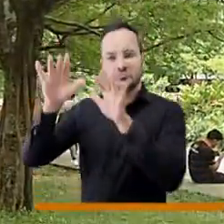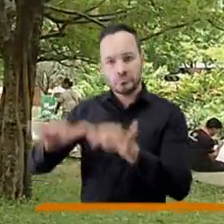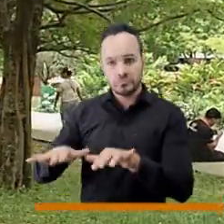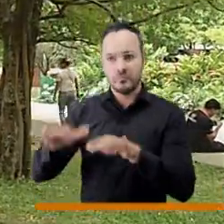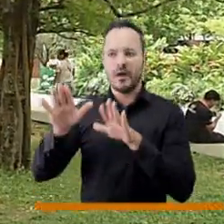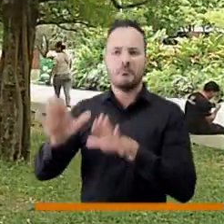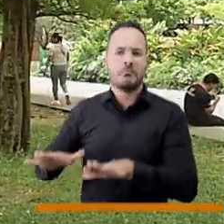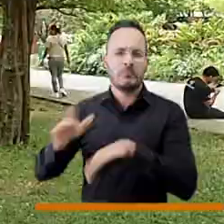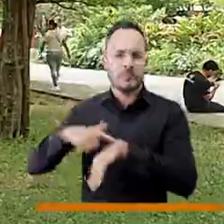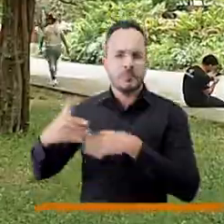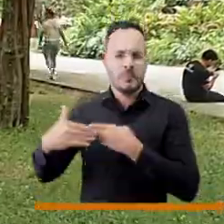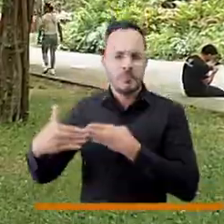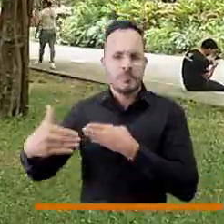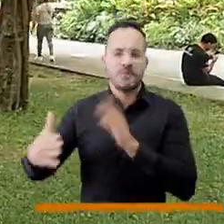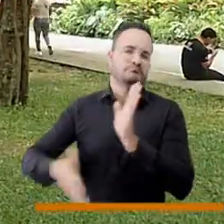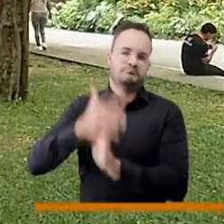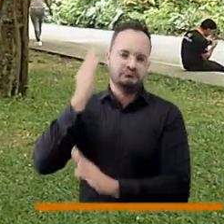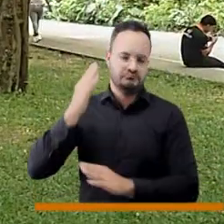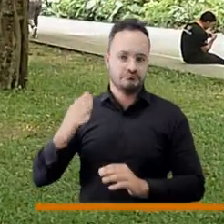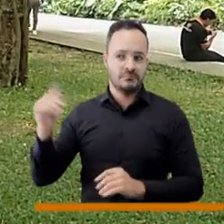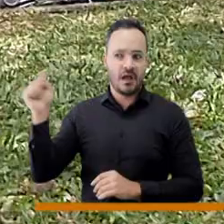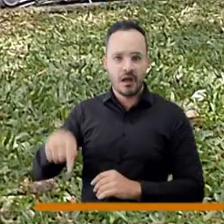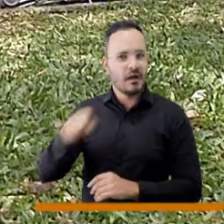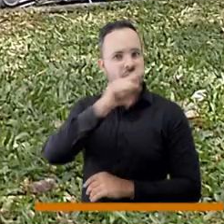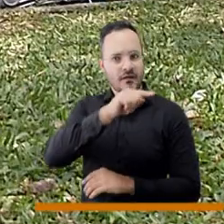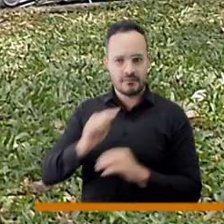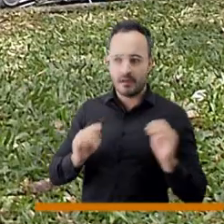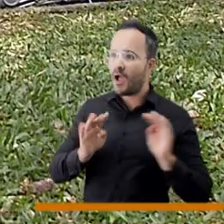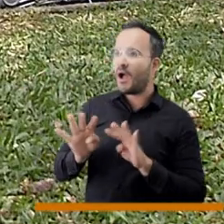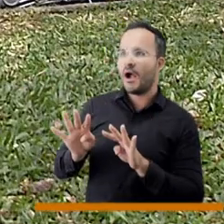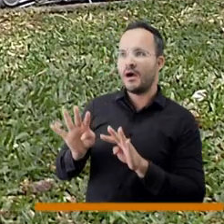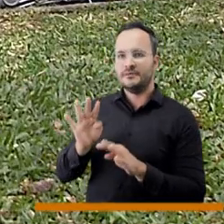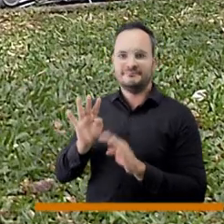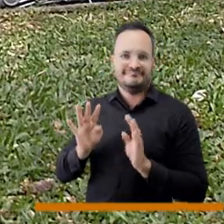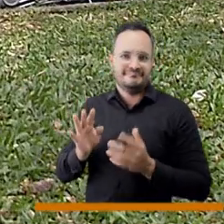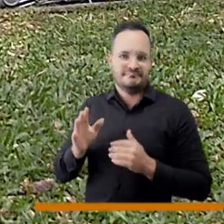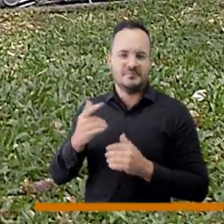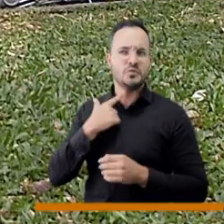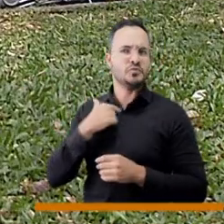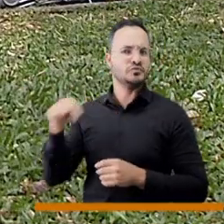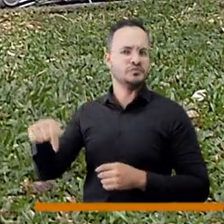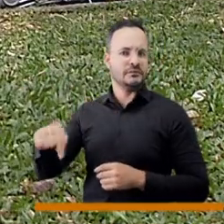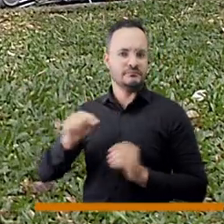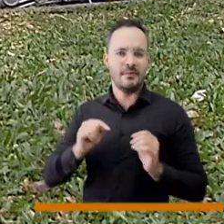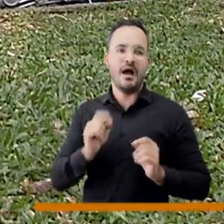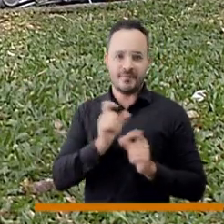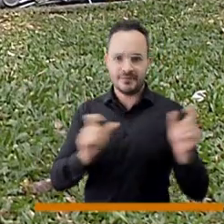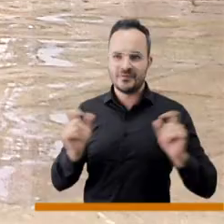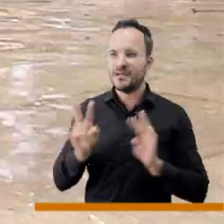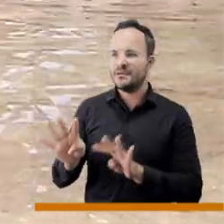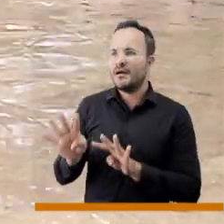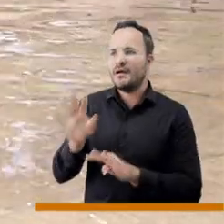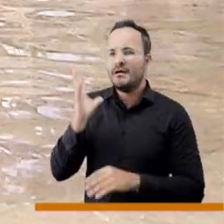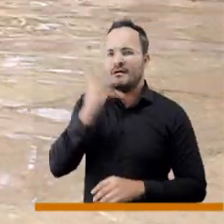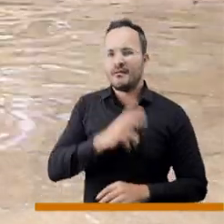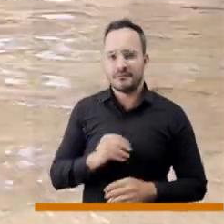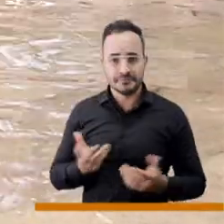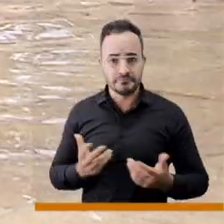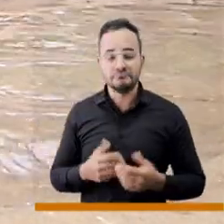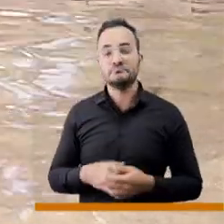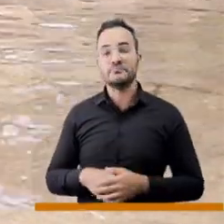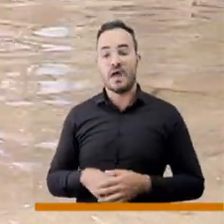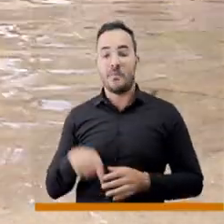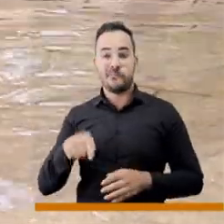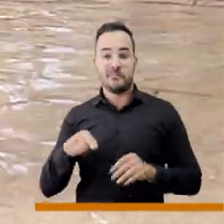lugar y que son el deleite y el asombro para todos nuestros visitantes. Entonces, a través de un simple juego